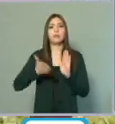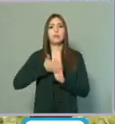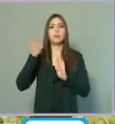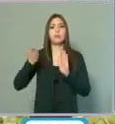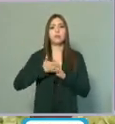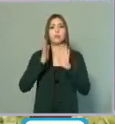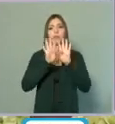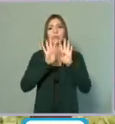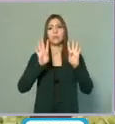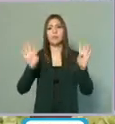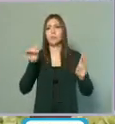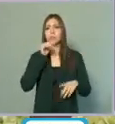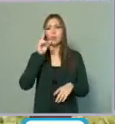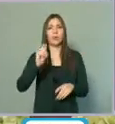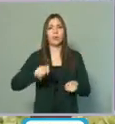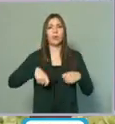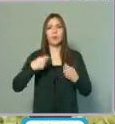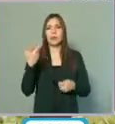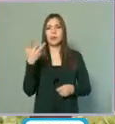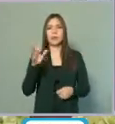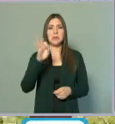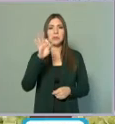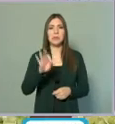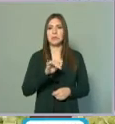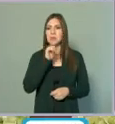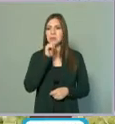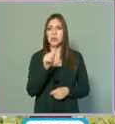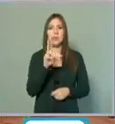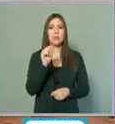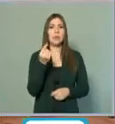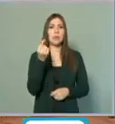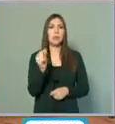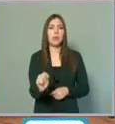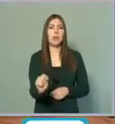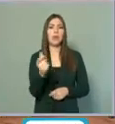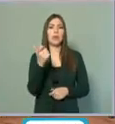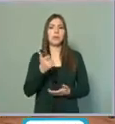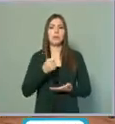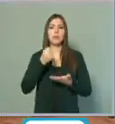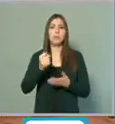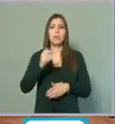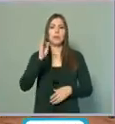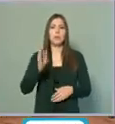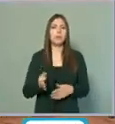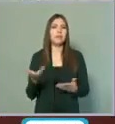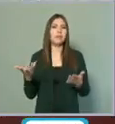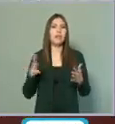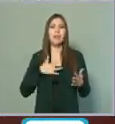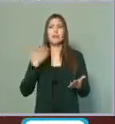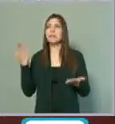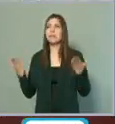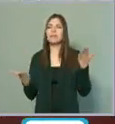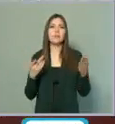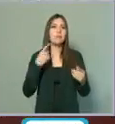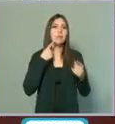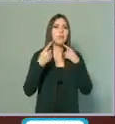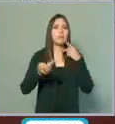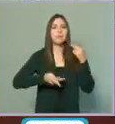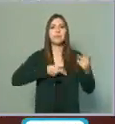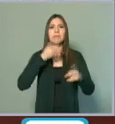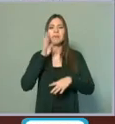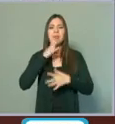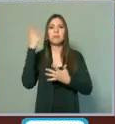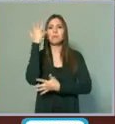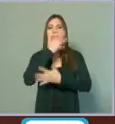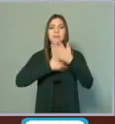siquiera el 10%, ¿no? Han autorizado muy poco dinero, ¿no? Entonces hay una deslegitimación del presidente